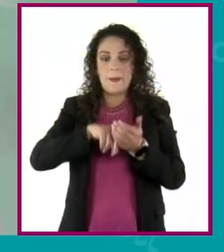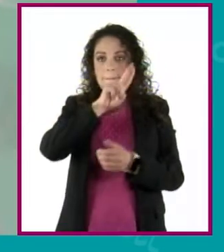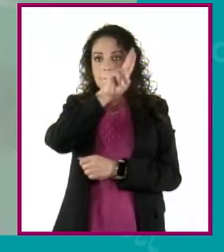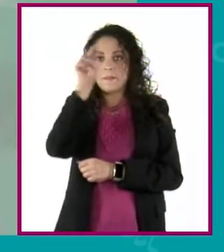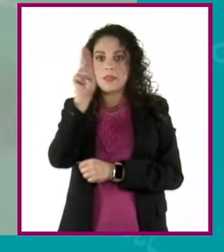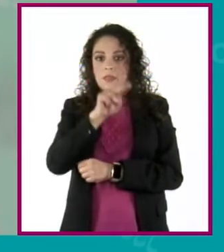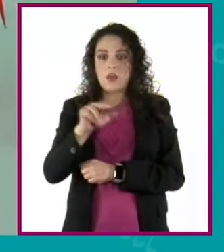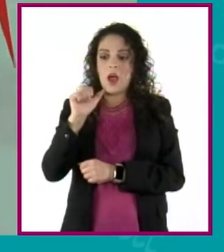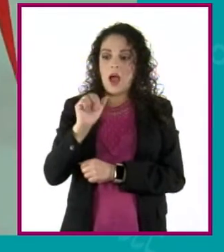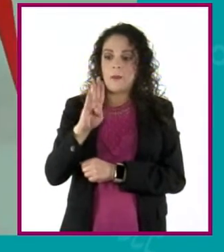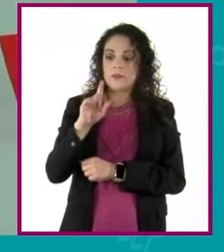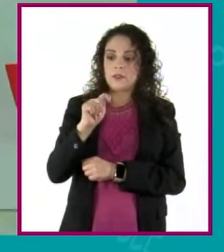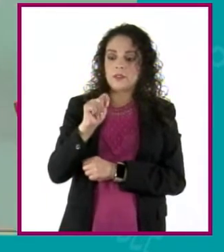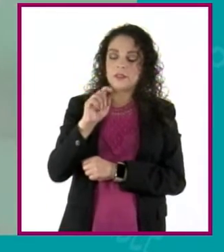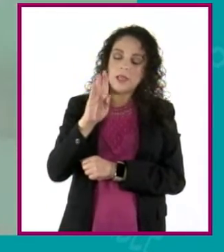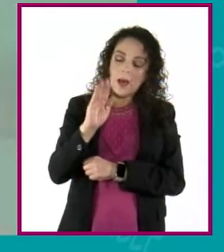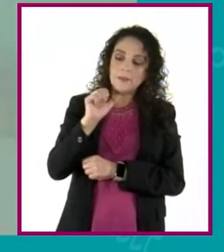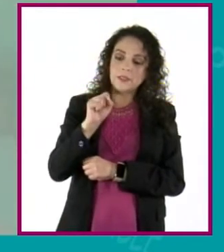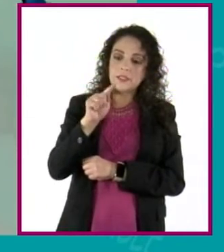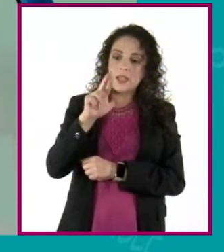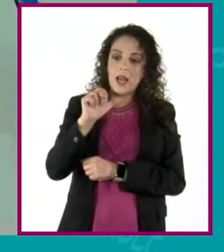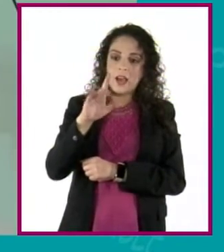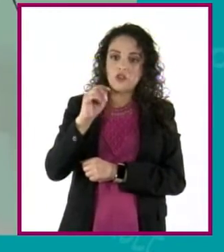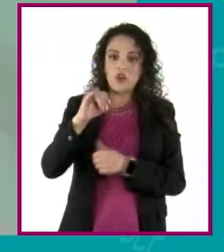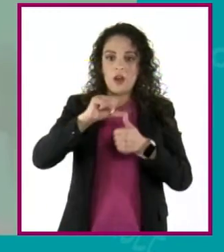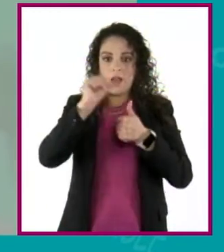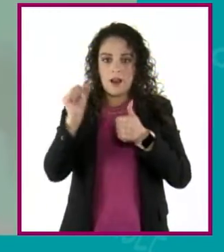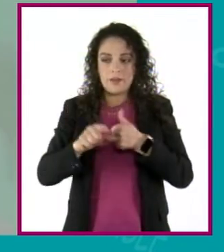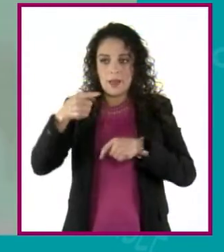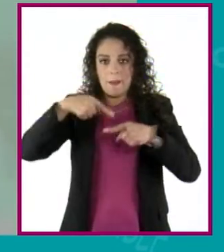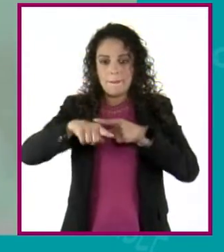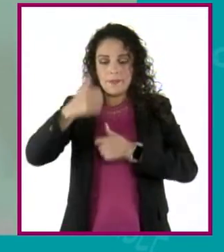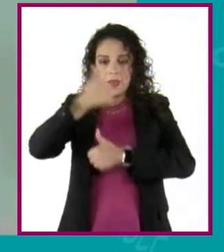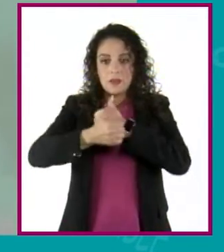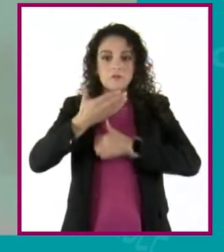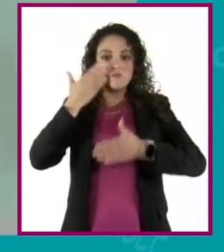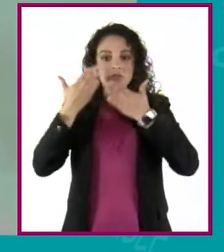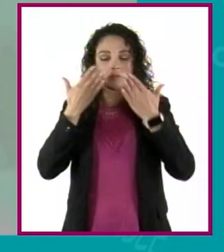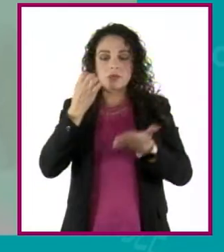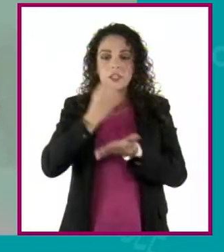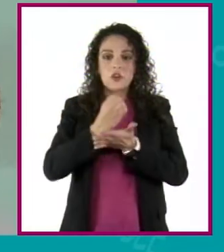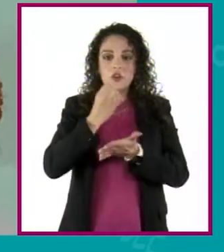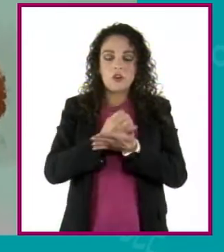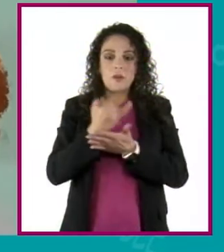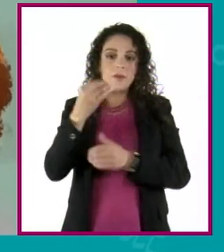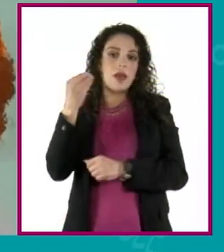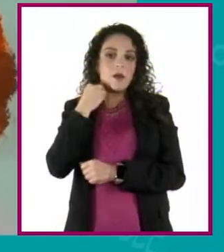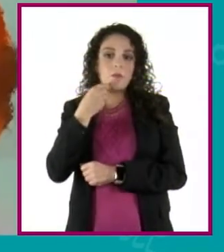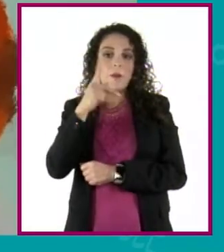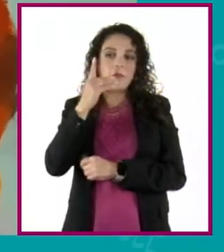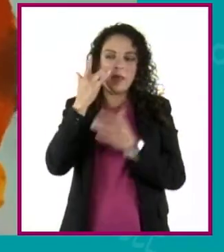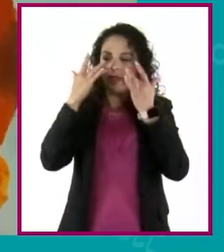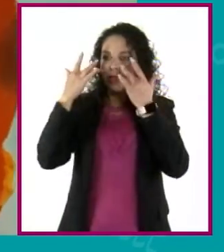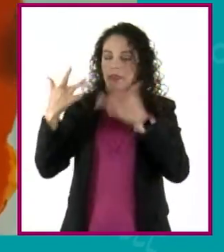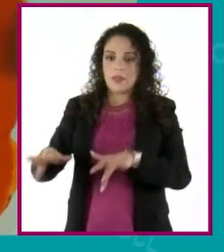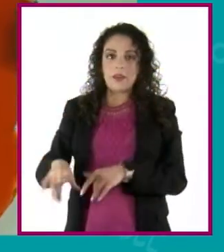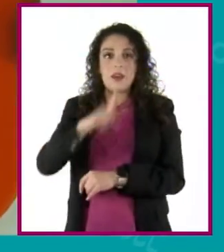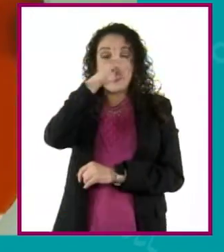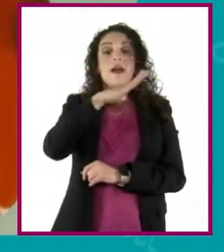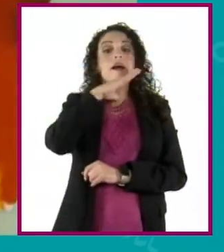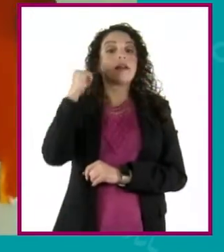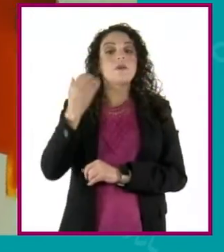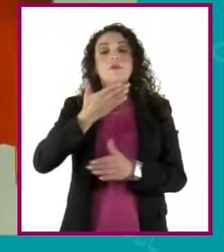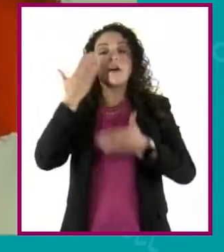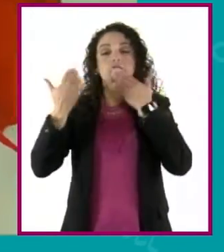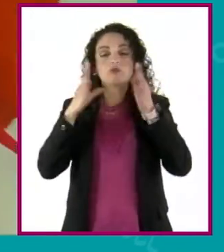y teórico del arte. Él inició la carrera de Economía y Derecho, pero la abandonó para vivir su sueño. En Múnich estudió artes plásticas y